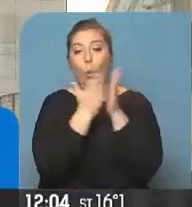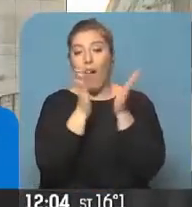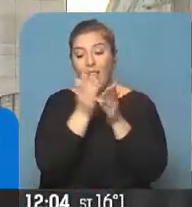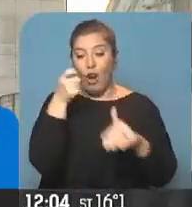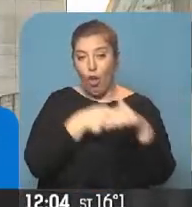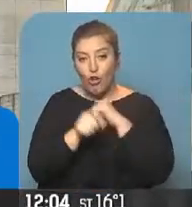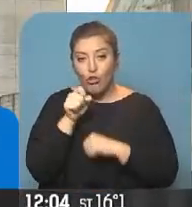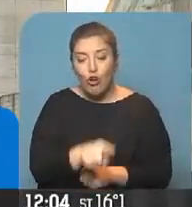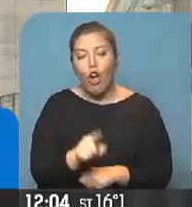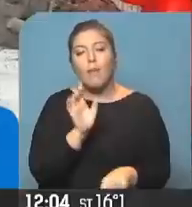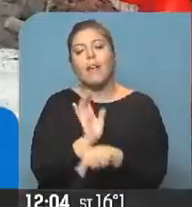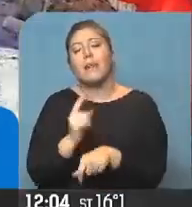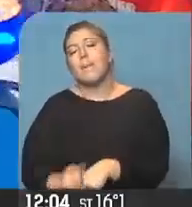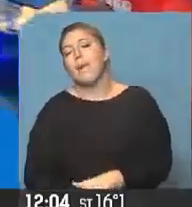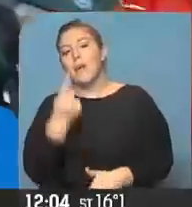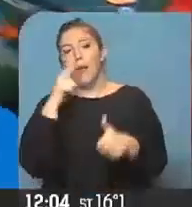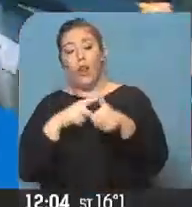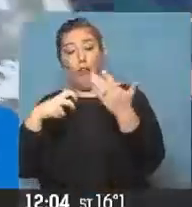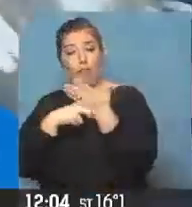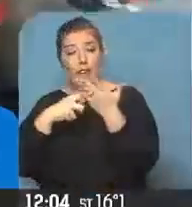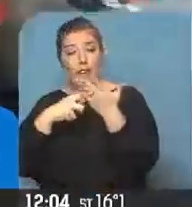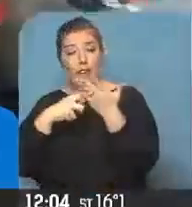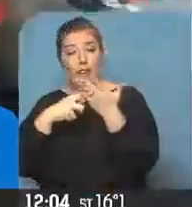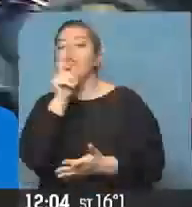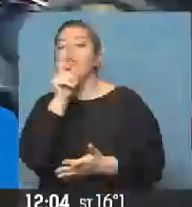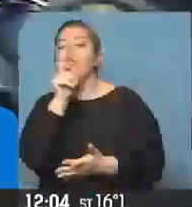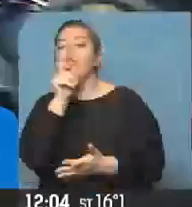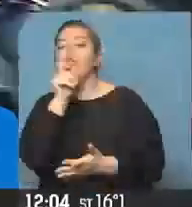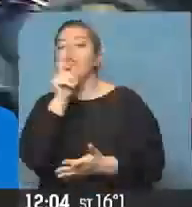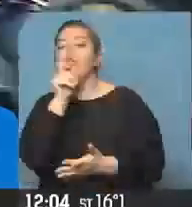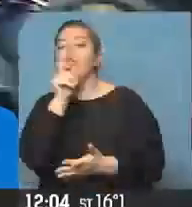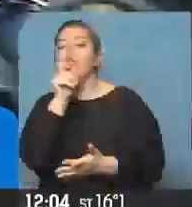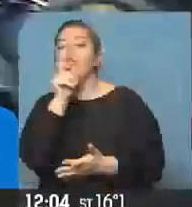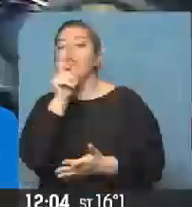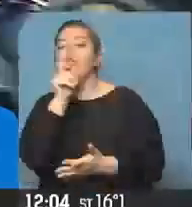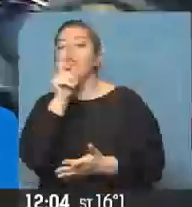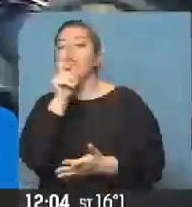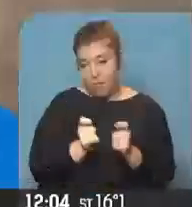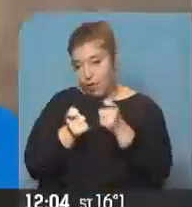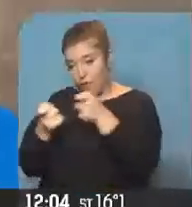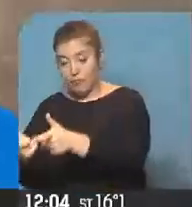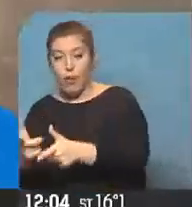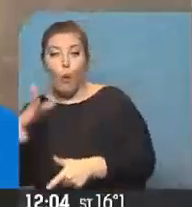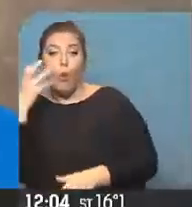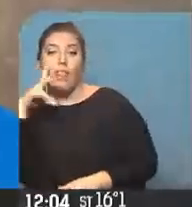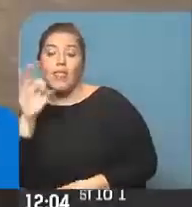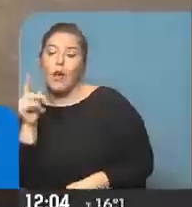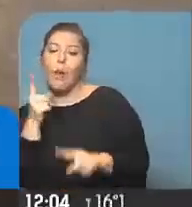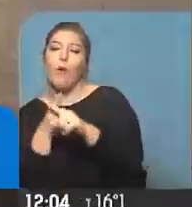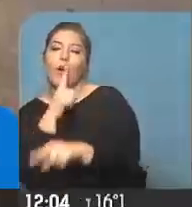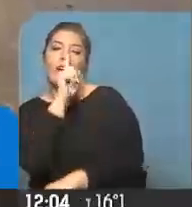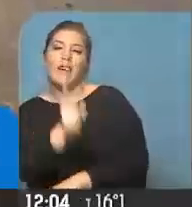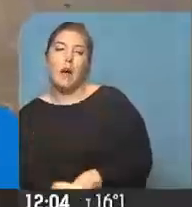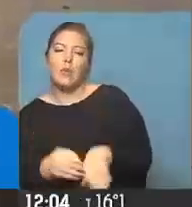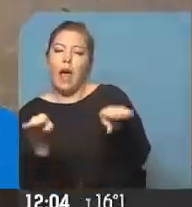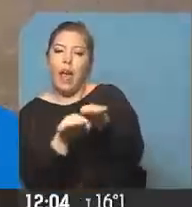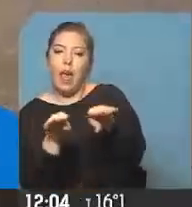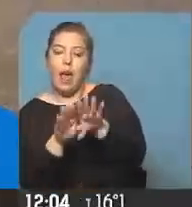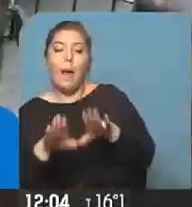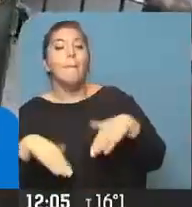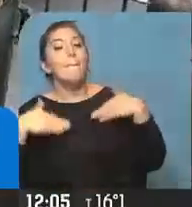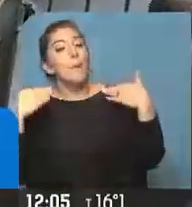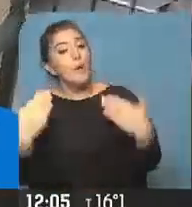Coimas, ha recaído primero en el fiscal Stornelli, quien luego le pasó la información a Bonadío en función de una causa melliza. Por eso, de